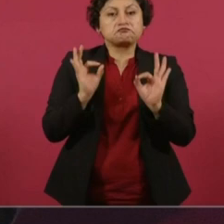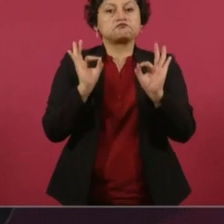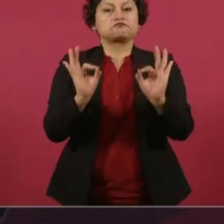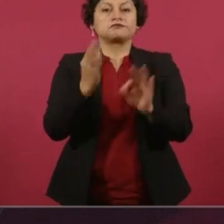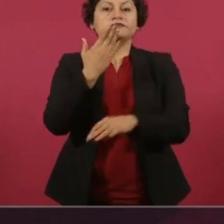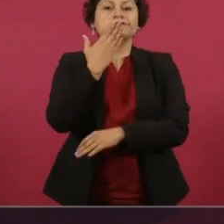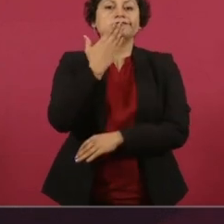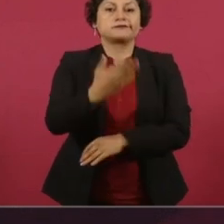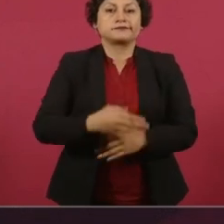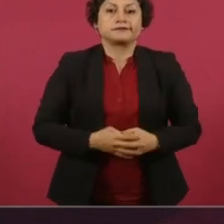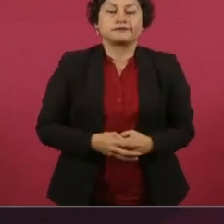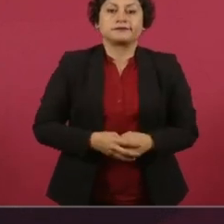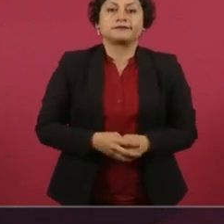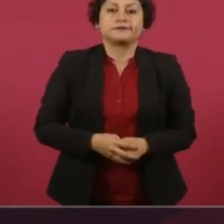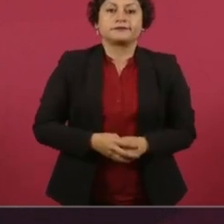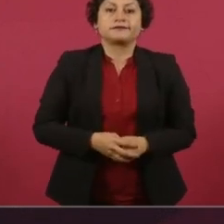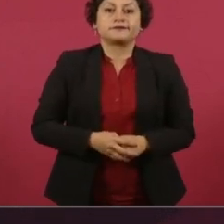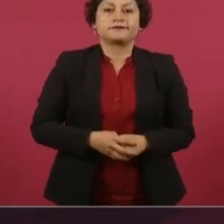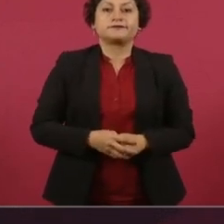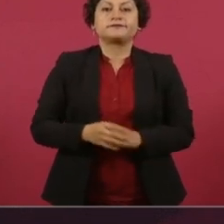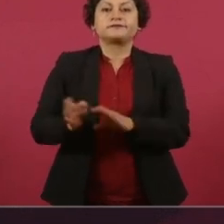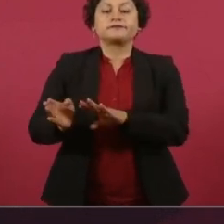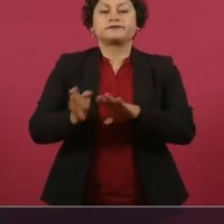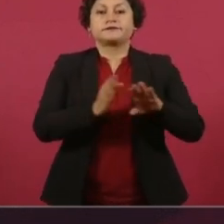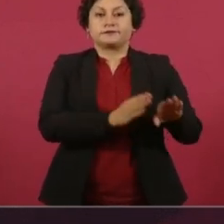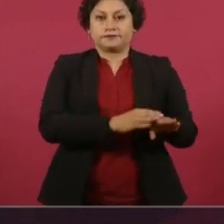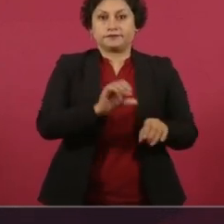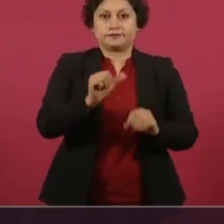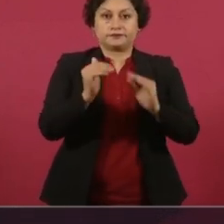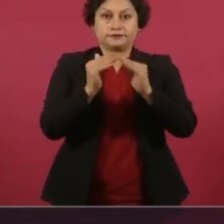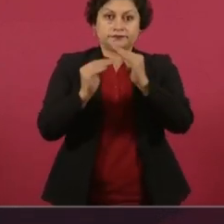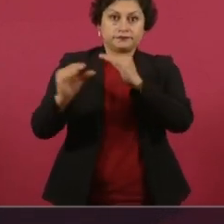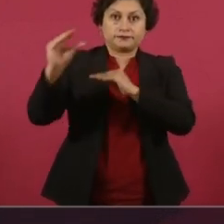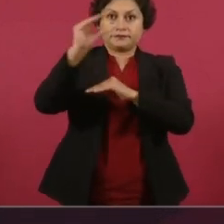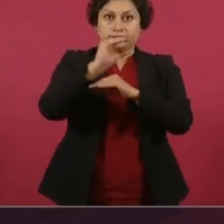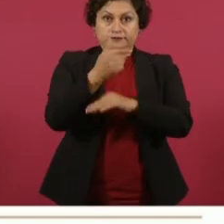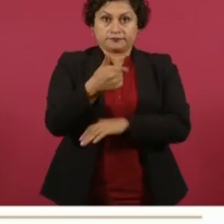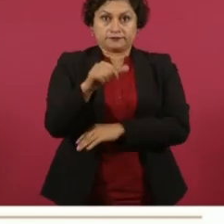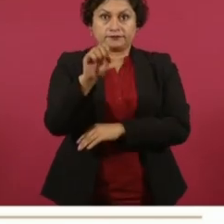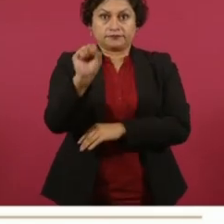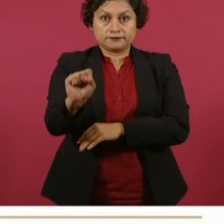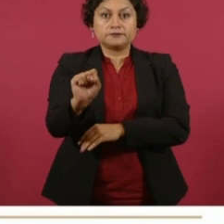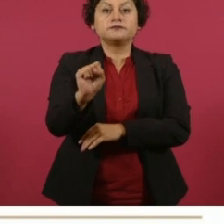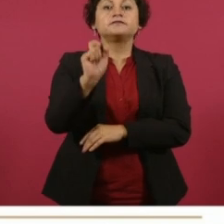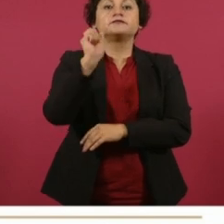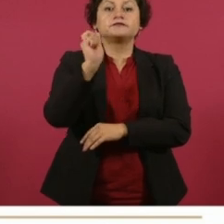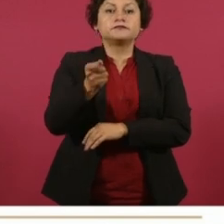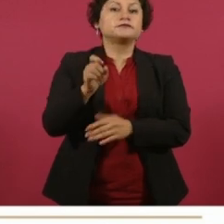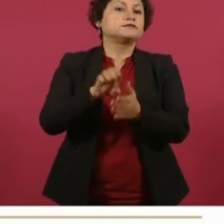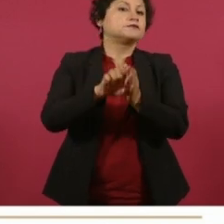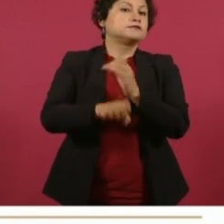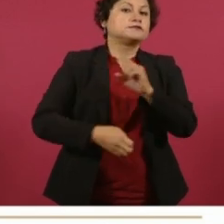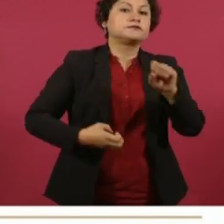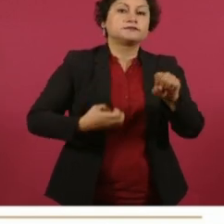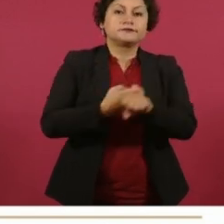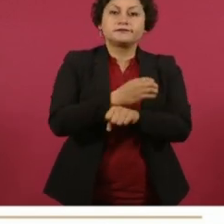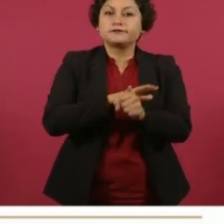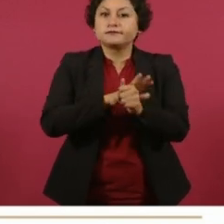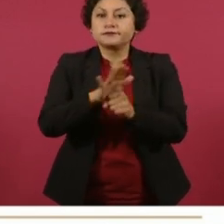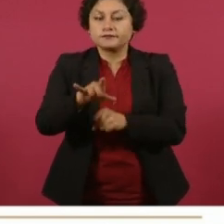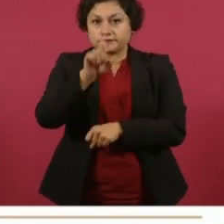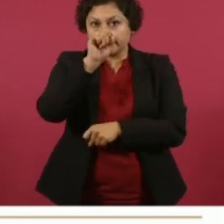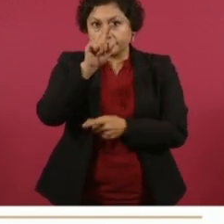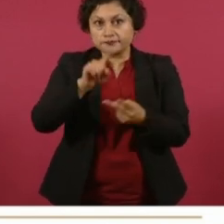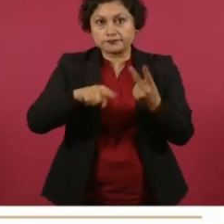novedad. Respecto al gas estacionario, nos encontramos varios casos en estados como Jalisco, México,